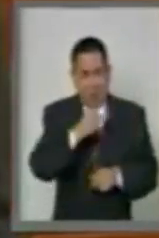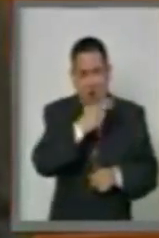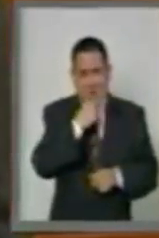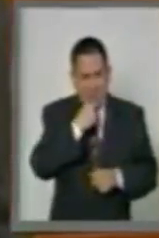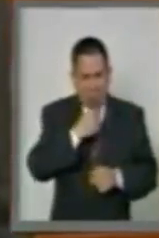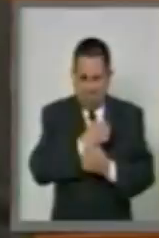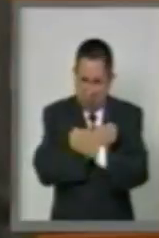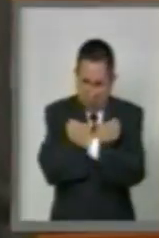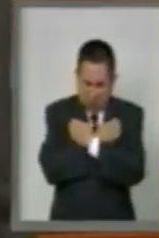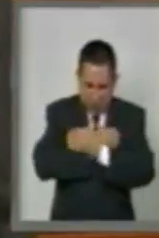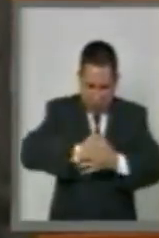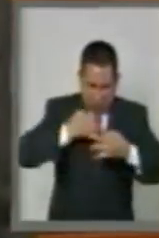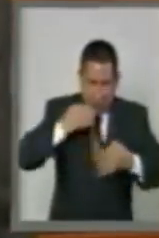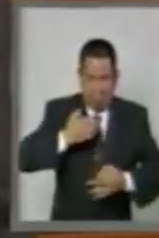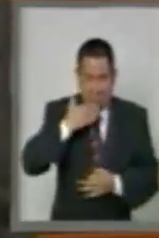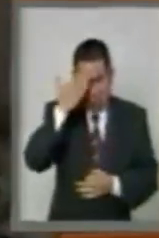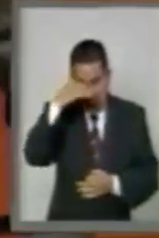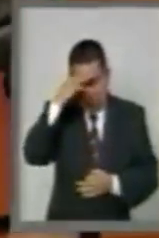bien educado.